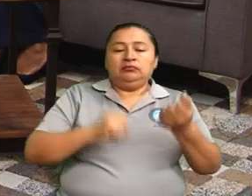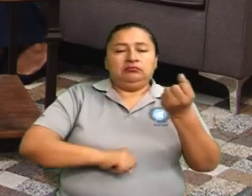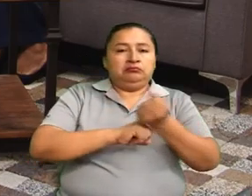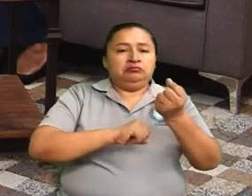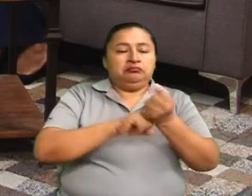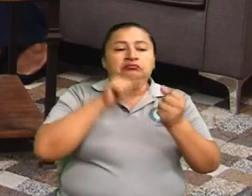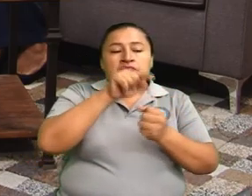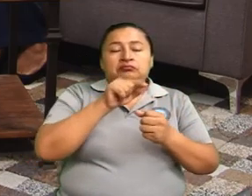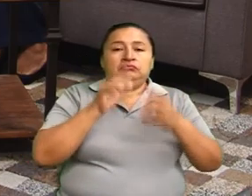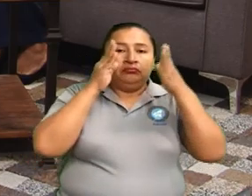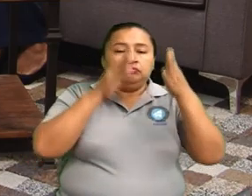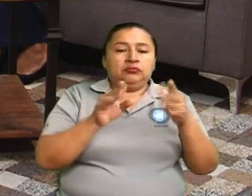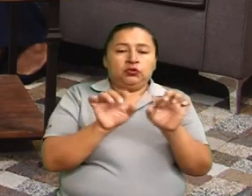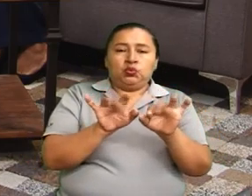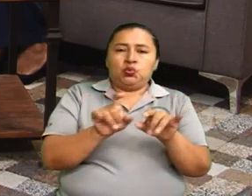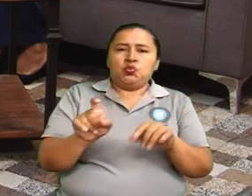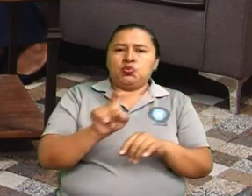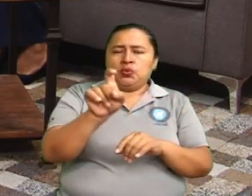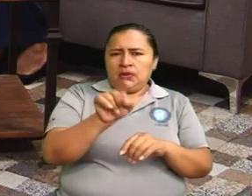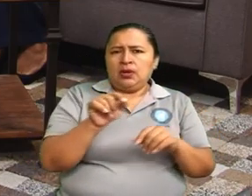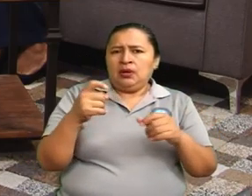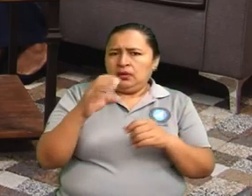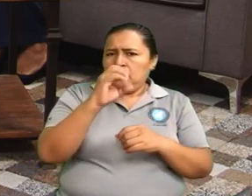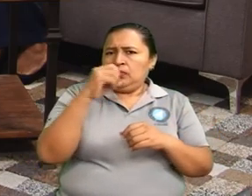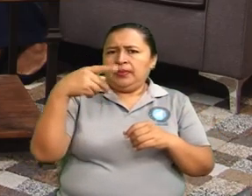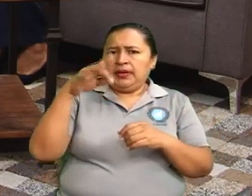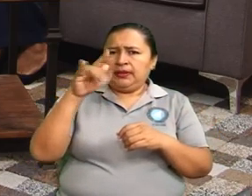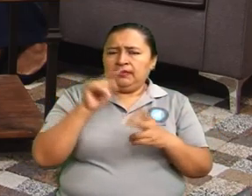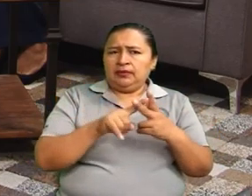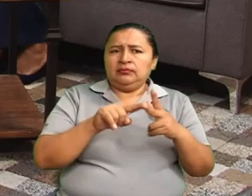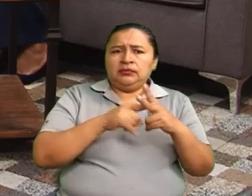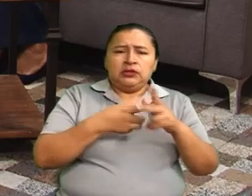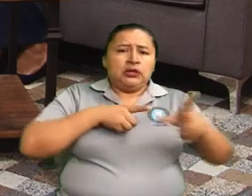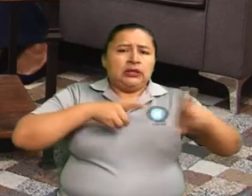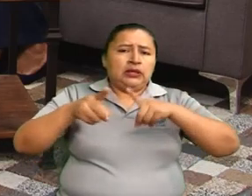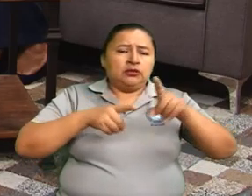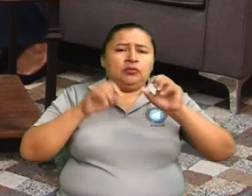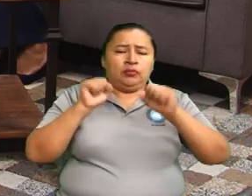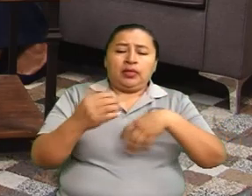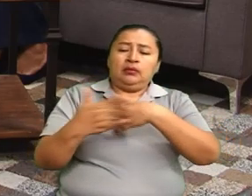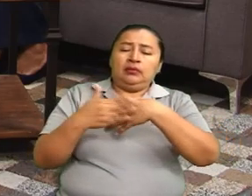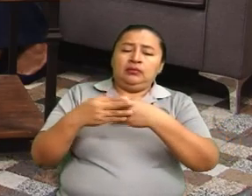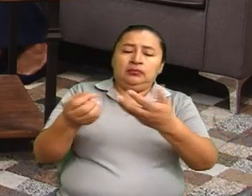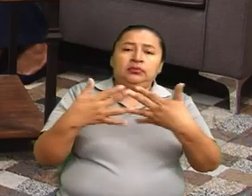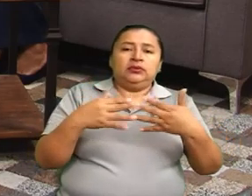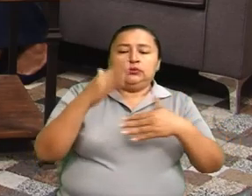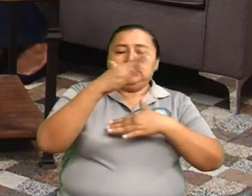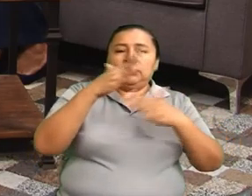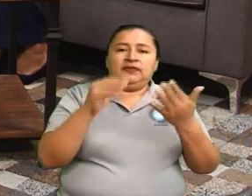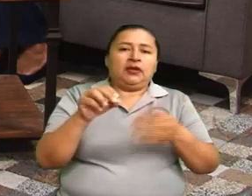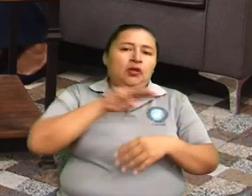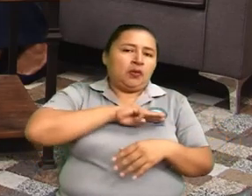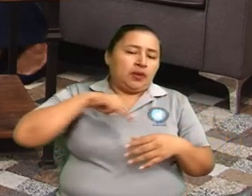hay servicios en línea para las cooperativas, ya desde la delegación puede solicitar los certificados de